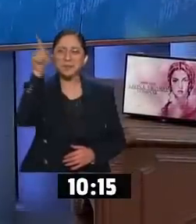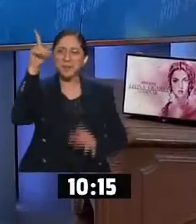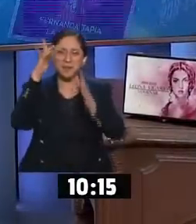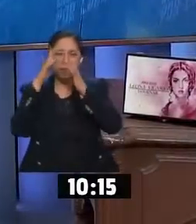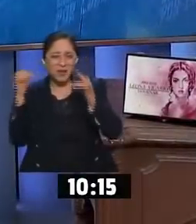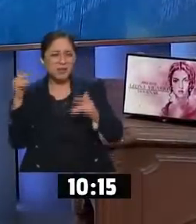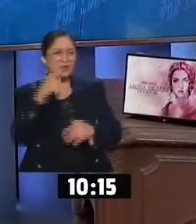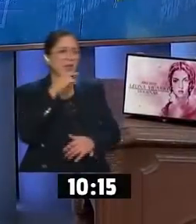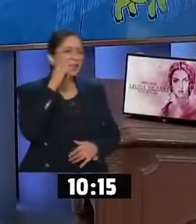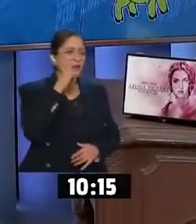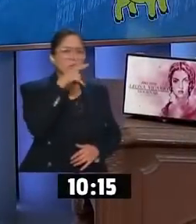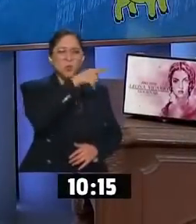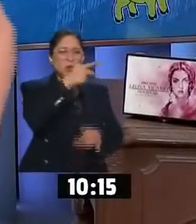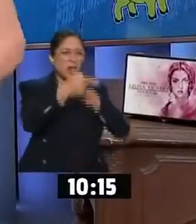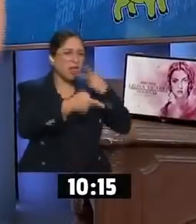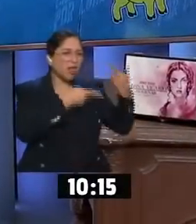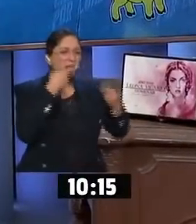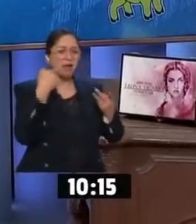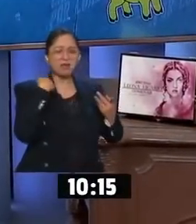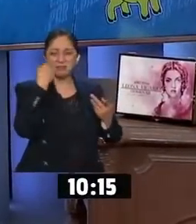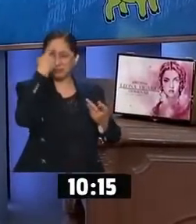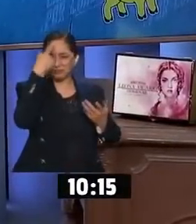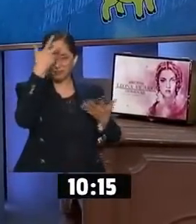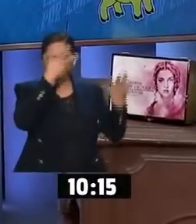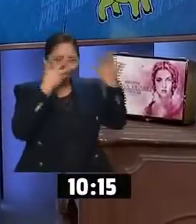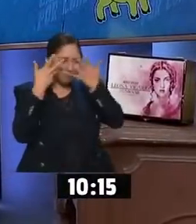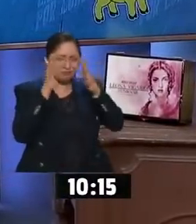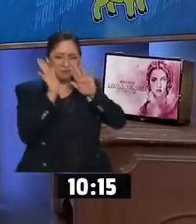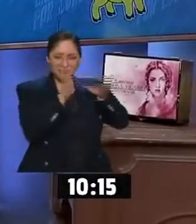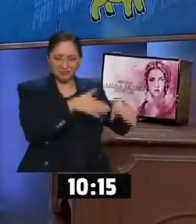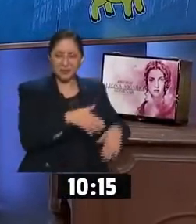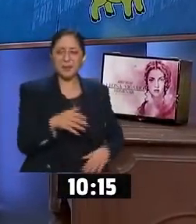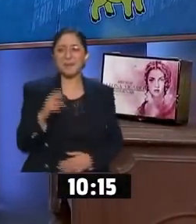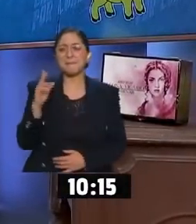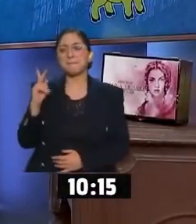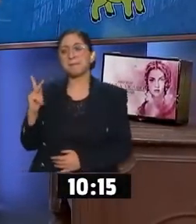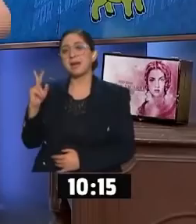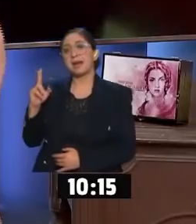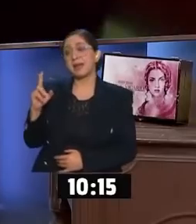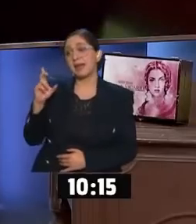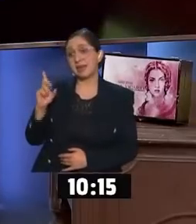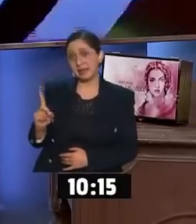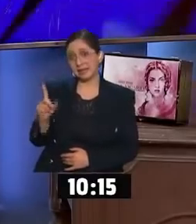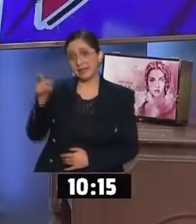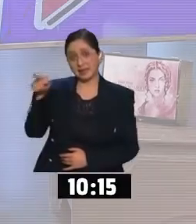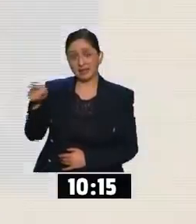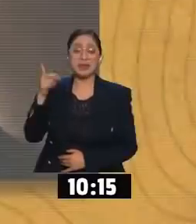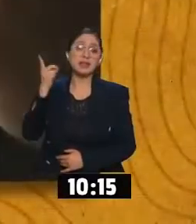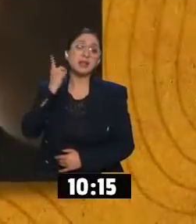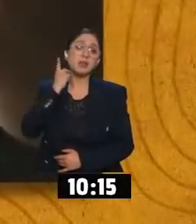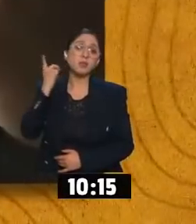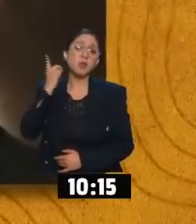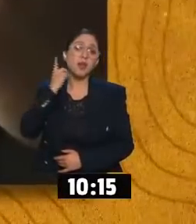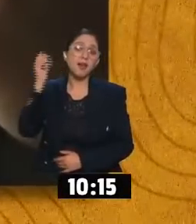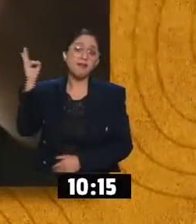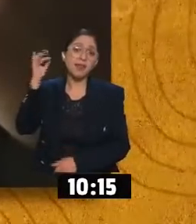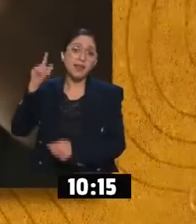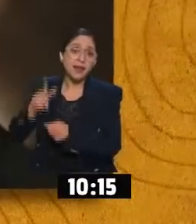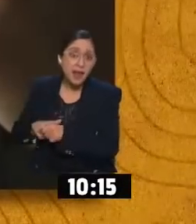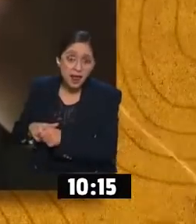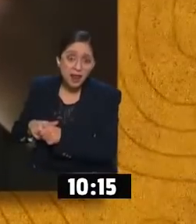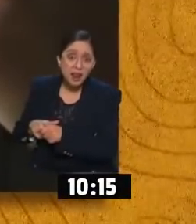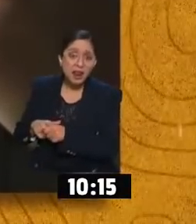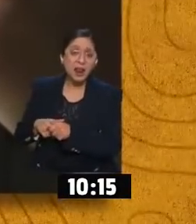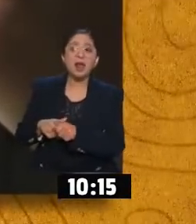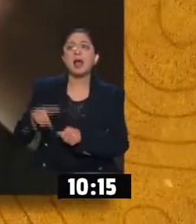Ay, charro, qué bolas me haces. Perredista rinde protesta como ¿todavía hay perredistas? Federal. ¿Todavía hay perredistas? Sí, pero lo rindió desde